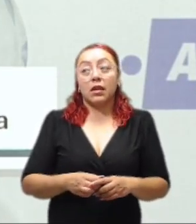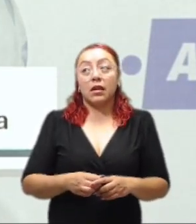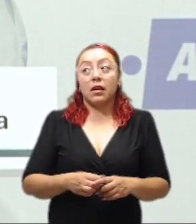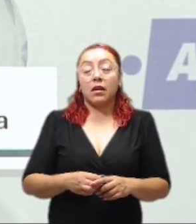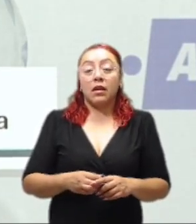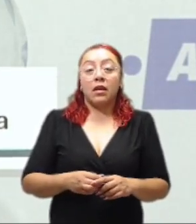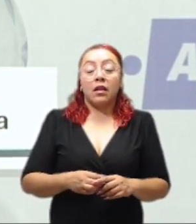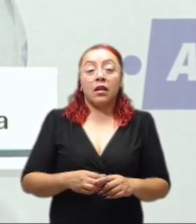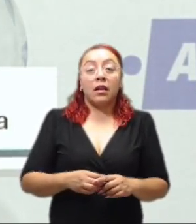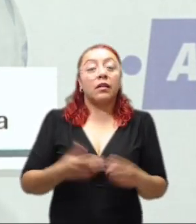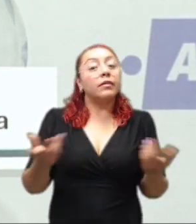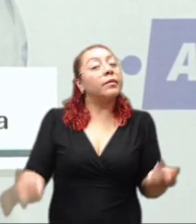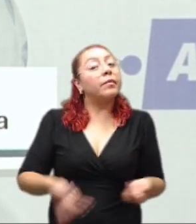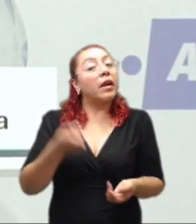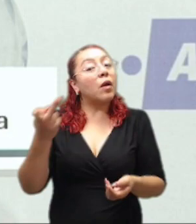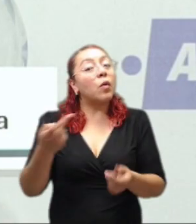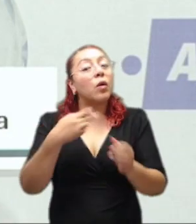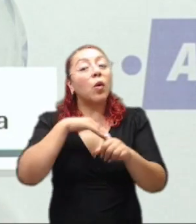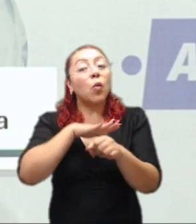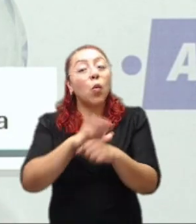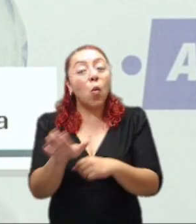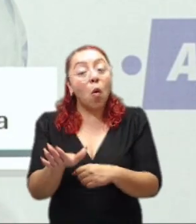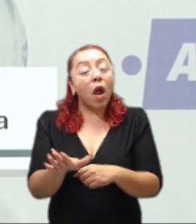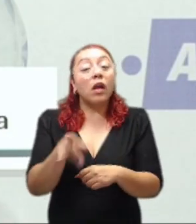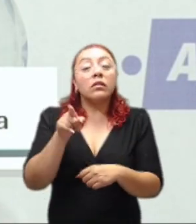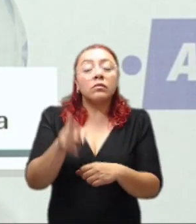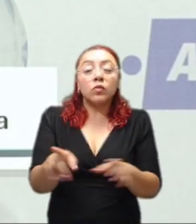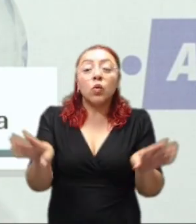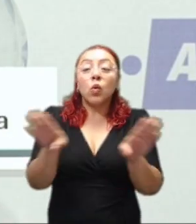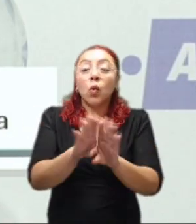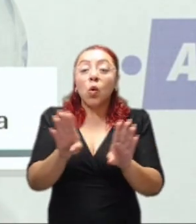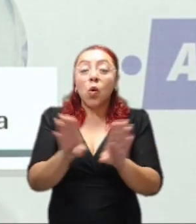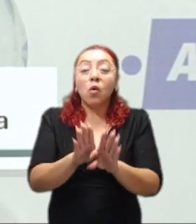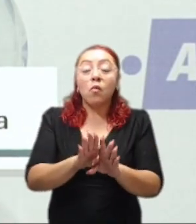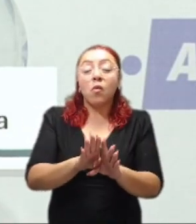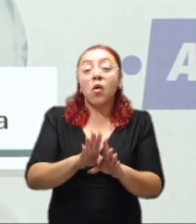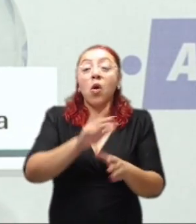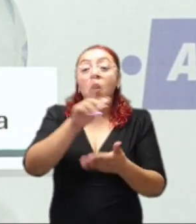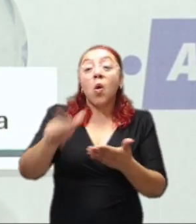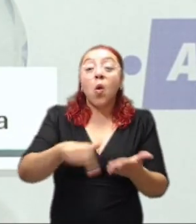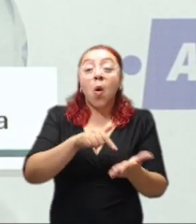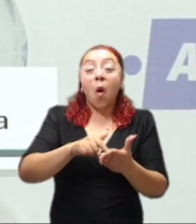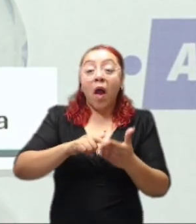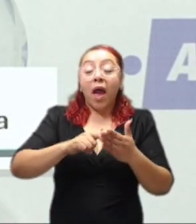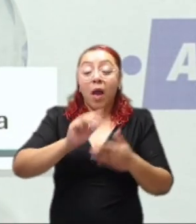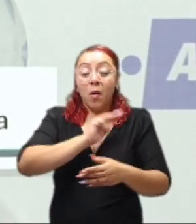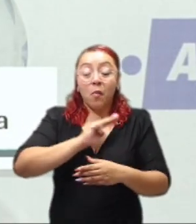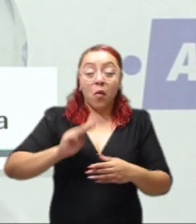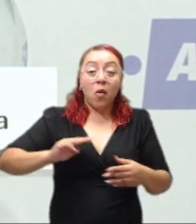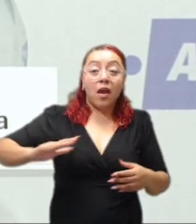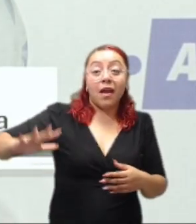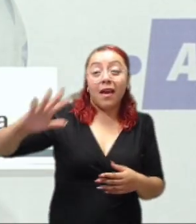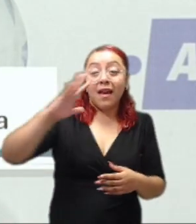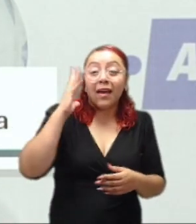urna La pregunta es cómo mejorarían la imagen del municipio muestro a la